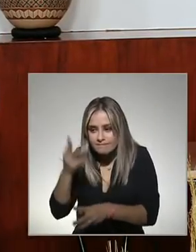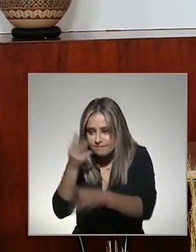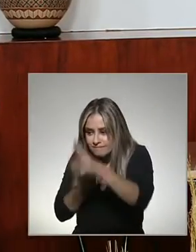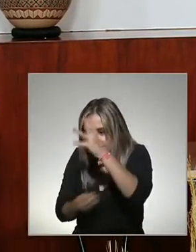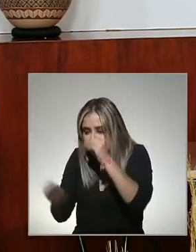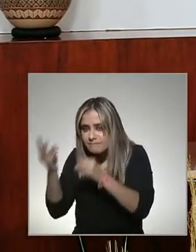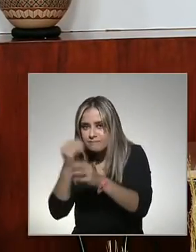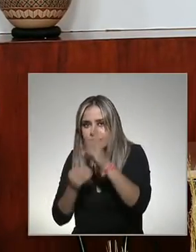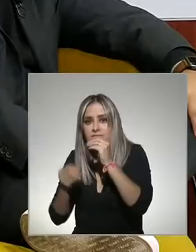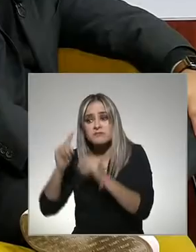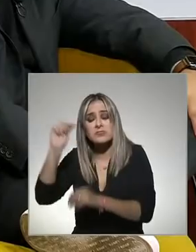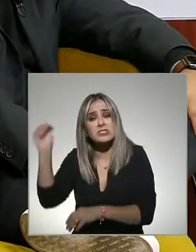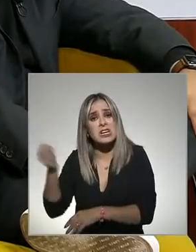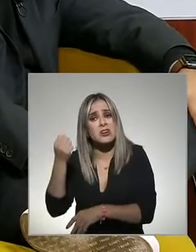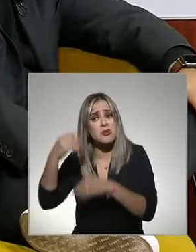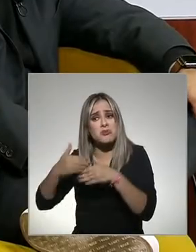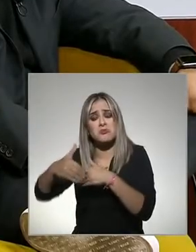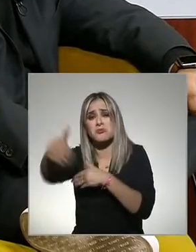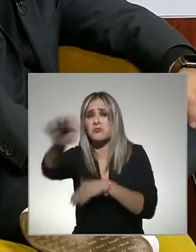que aprovechar.